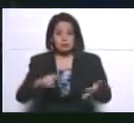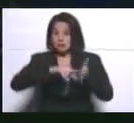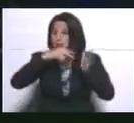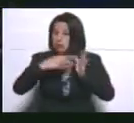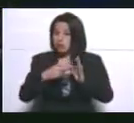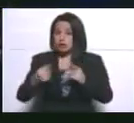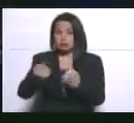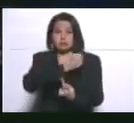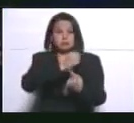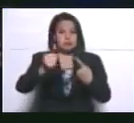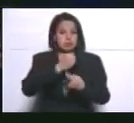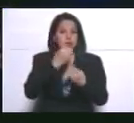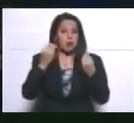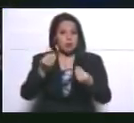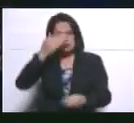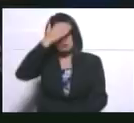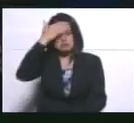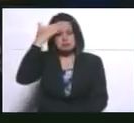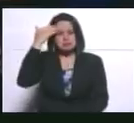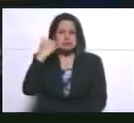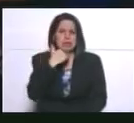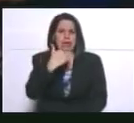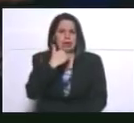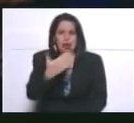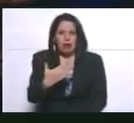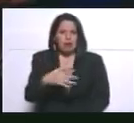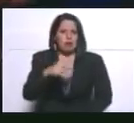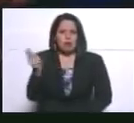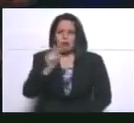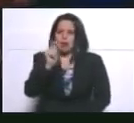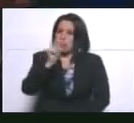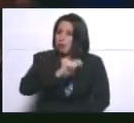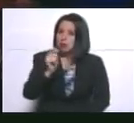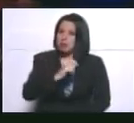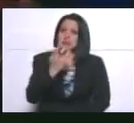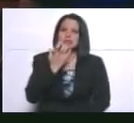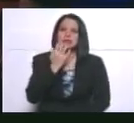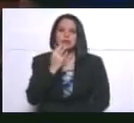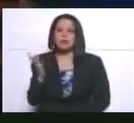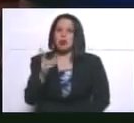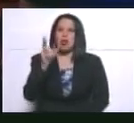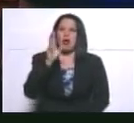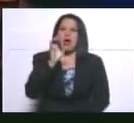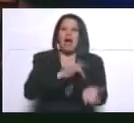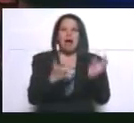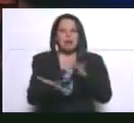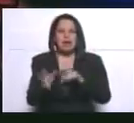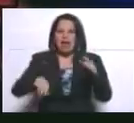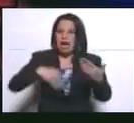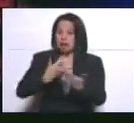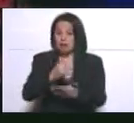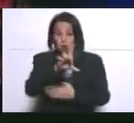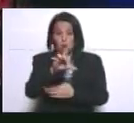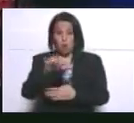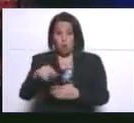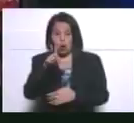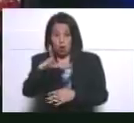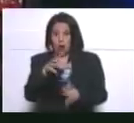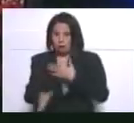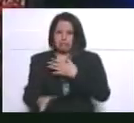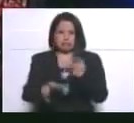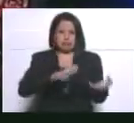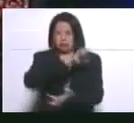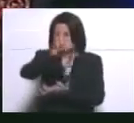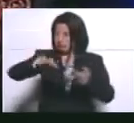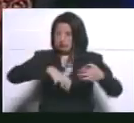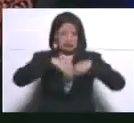porque a veces se nos olvida que hace apenas unos meses, entre el mes de abril y el 30 de julio, la violencia estaba desatada por